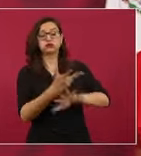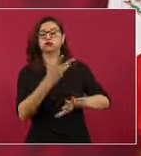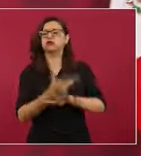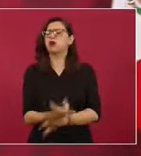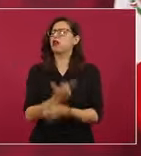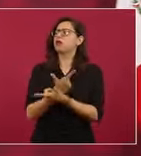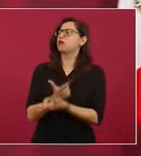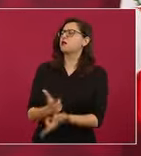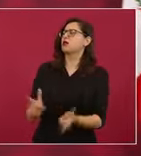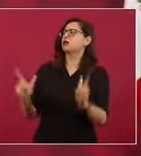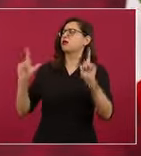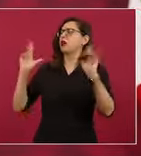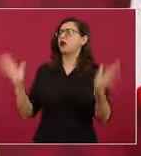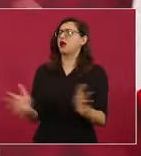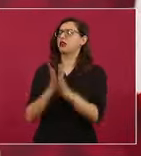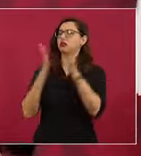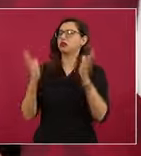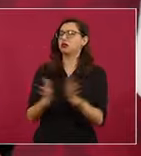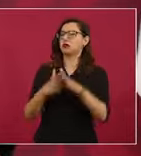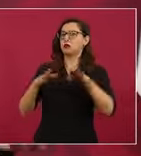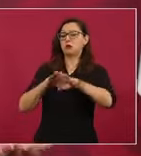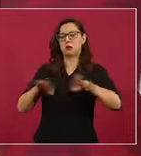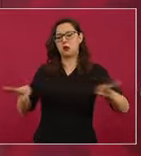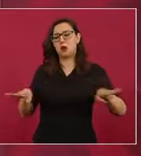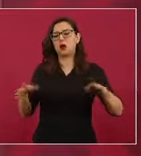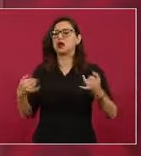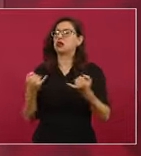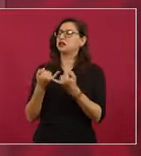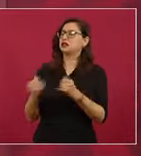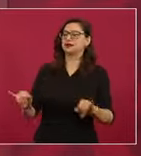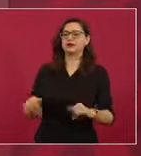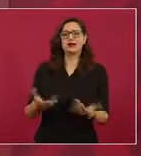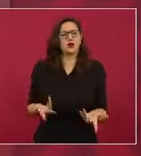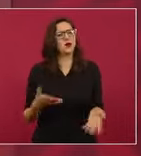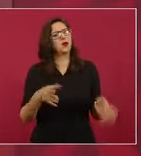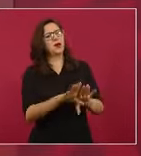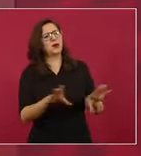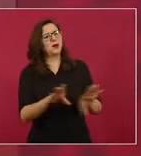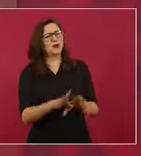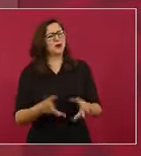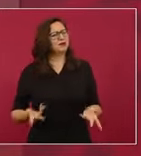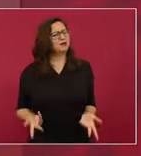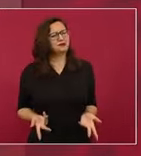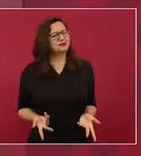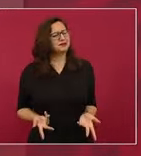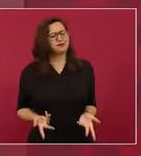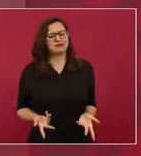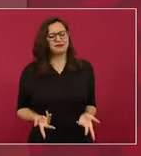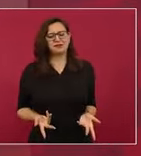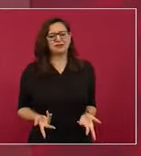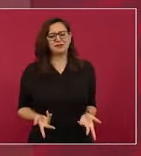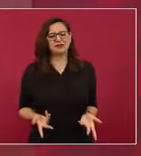democracia, mucho menos de independencia y de soberanía.